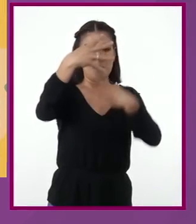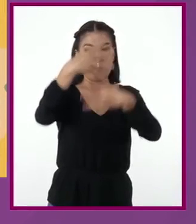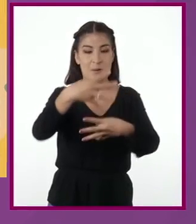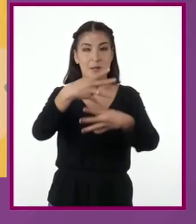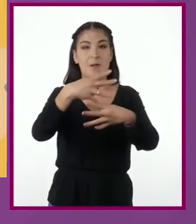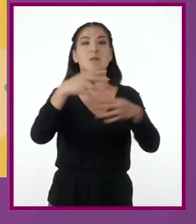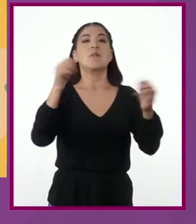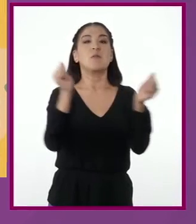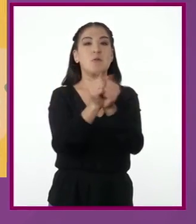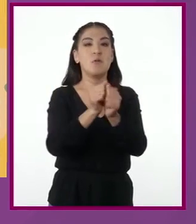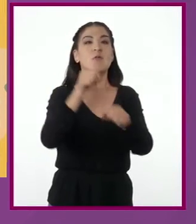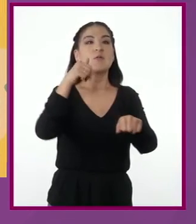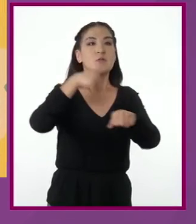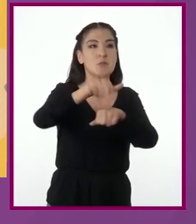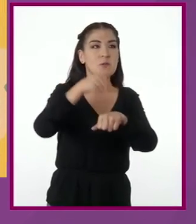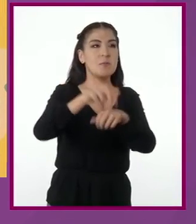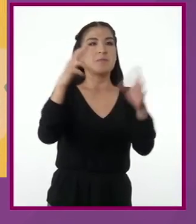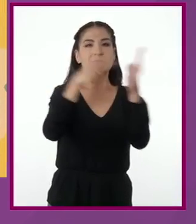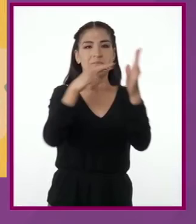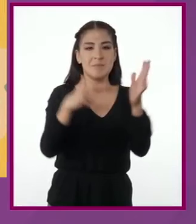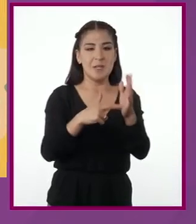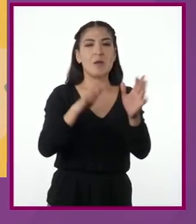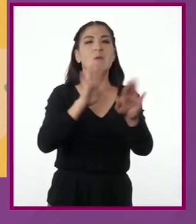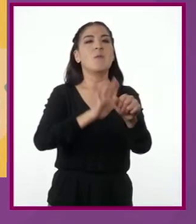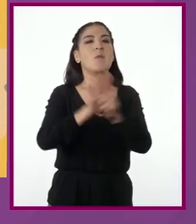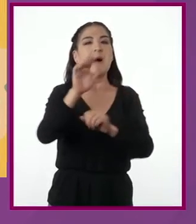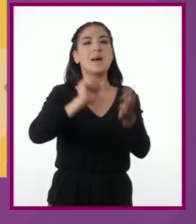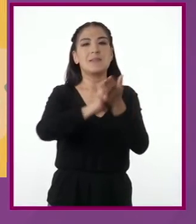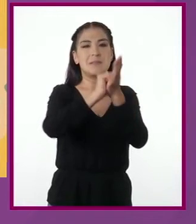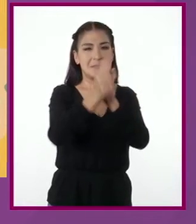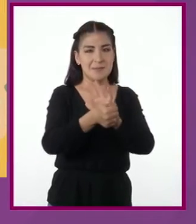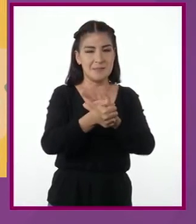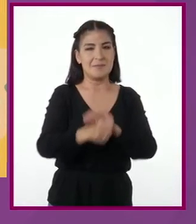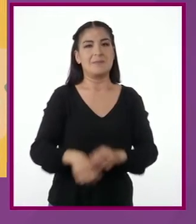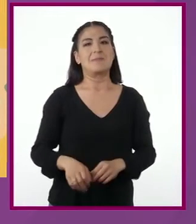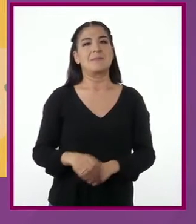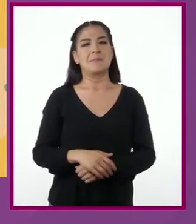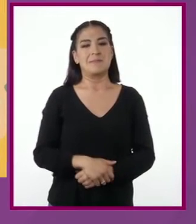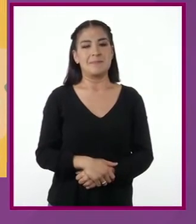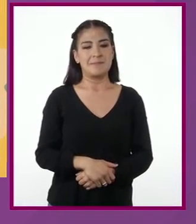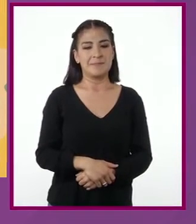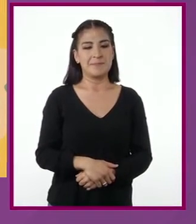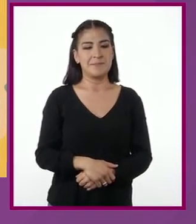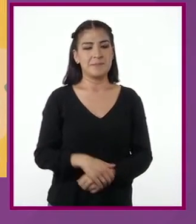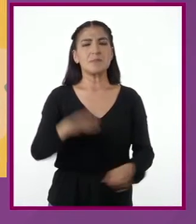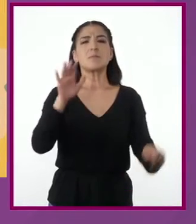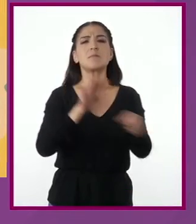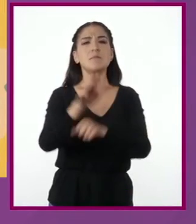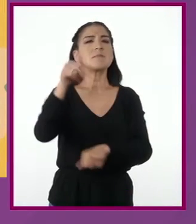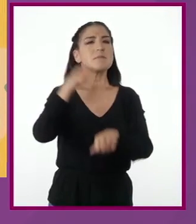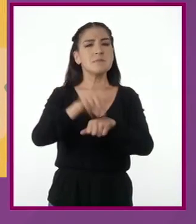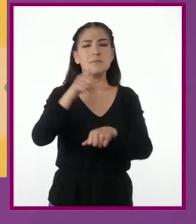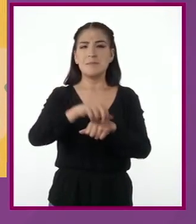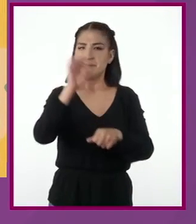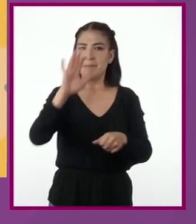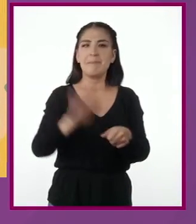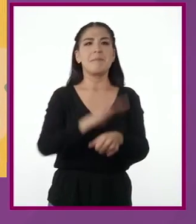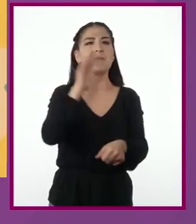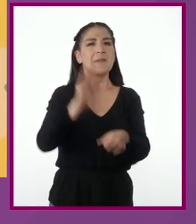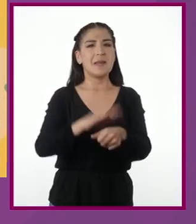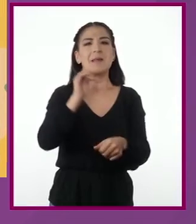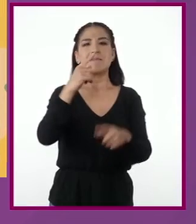la multiplicación como las reglas de los signos con números fraccionarios. ¿Cuál es el producto correcto en la